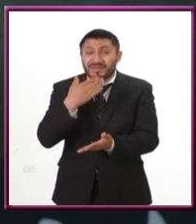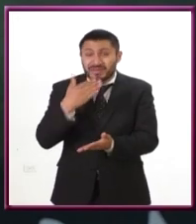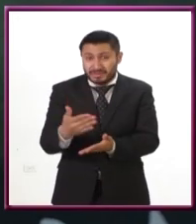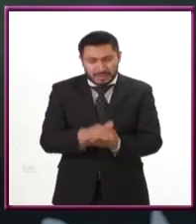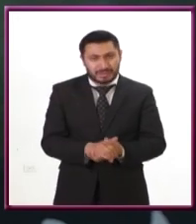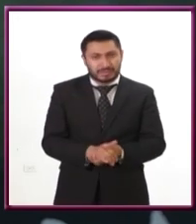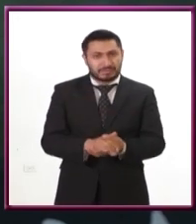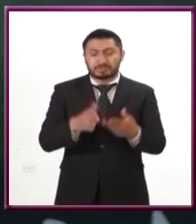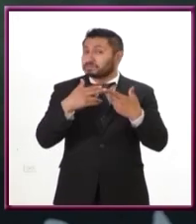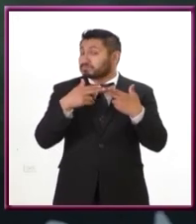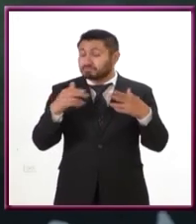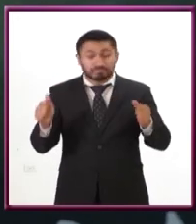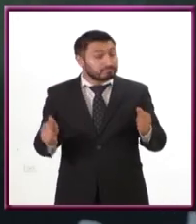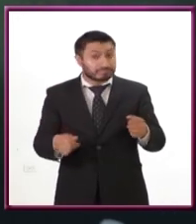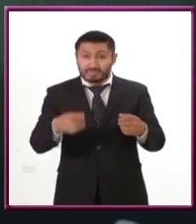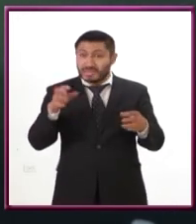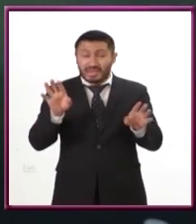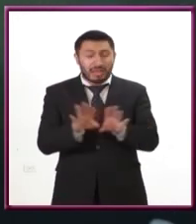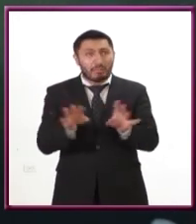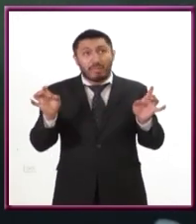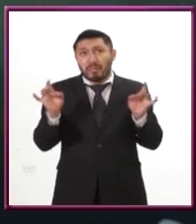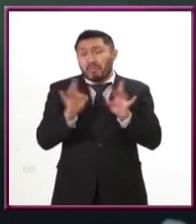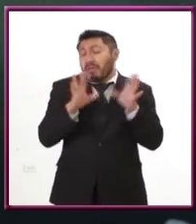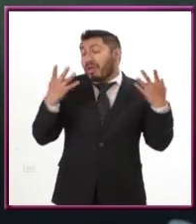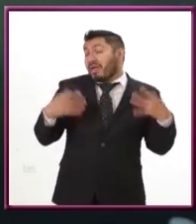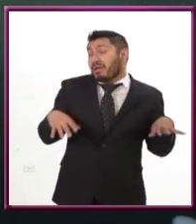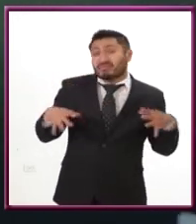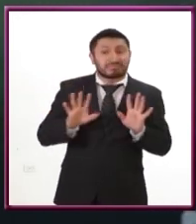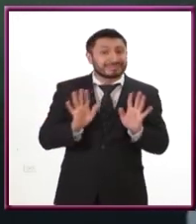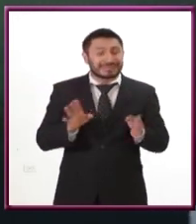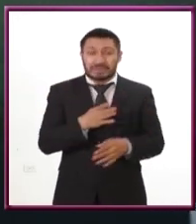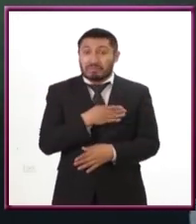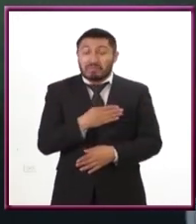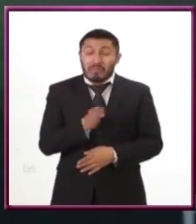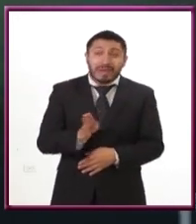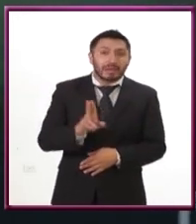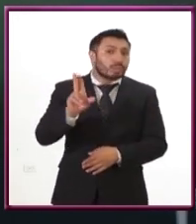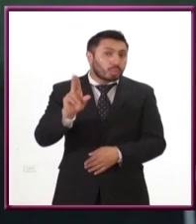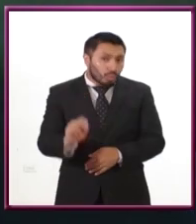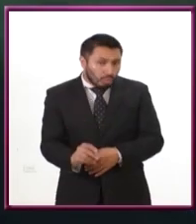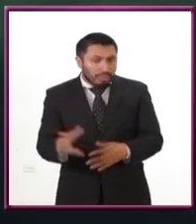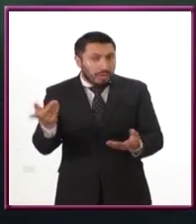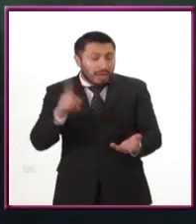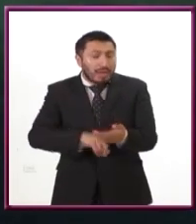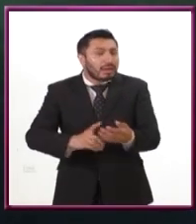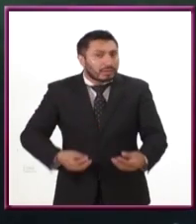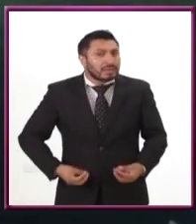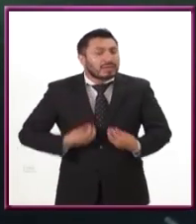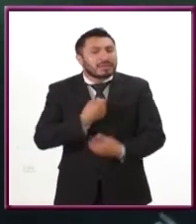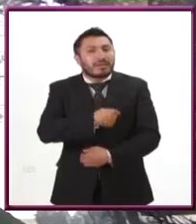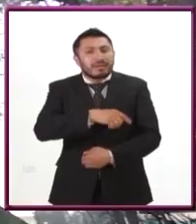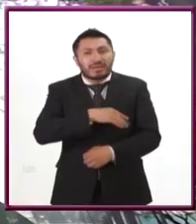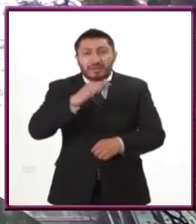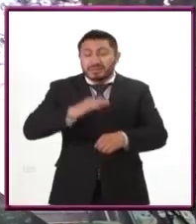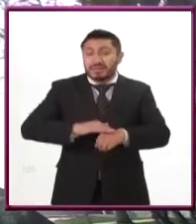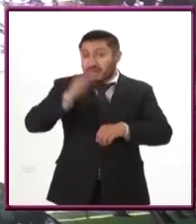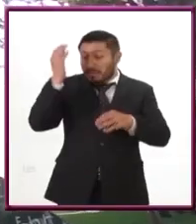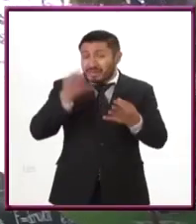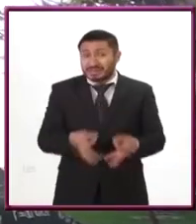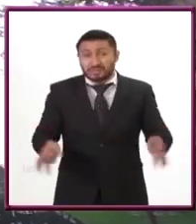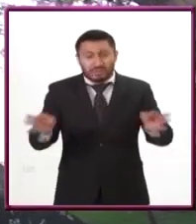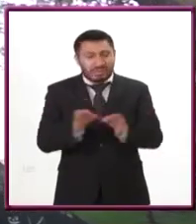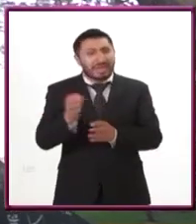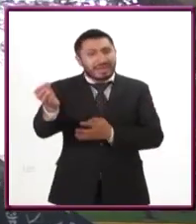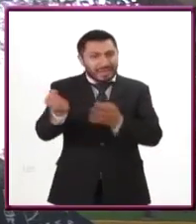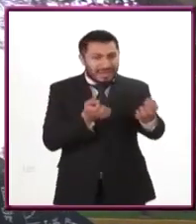decisiones. Nada en este aspecto es casual ni inocente. La construcción de una vida saludable va más allá de